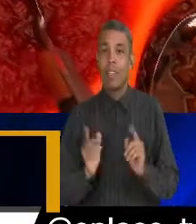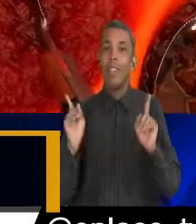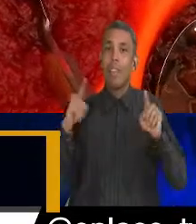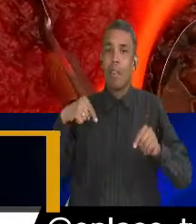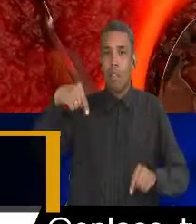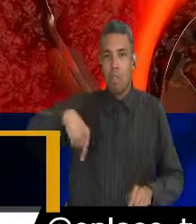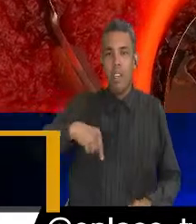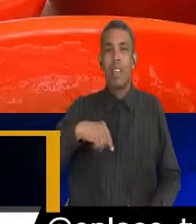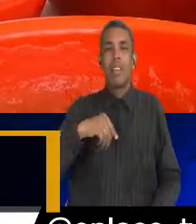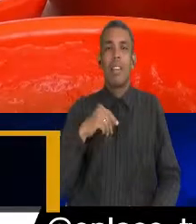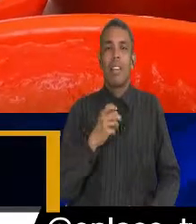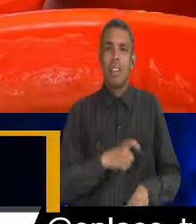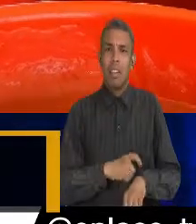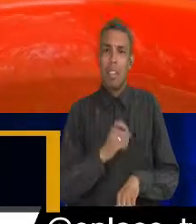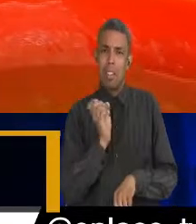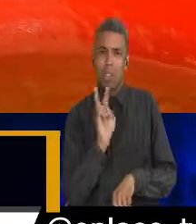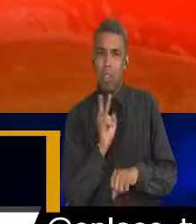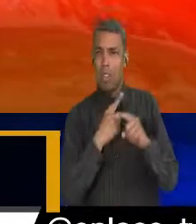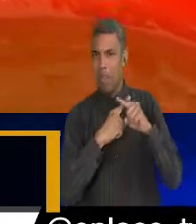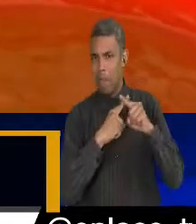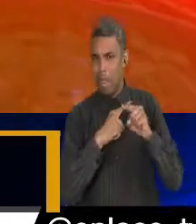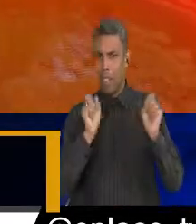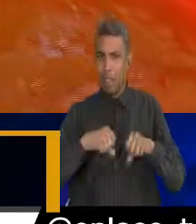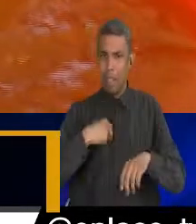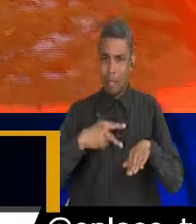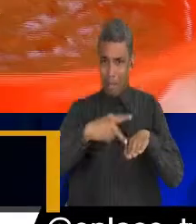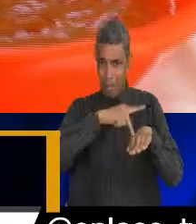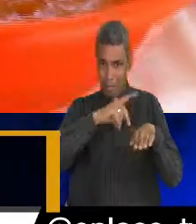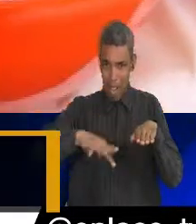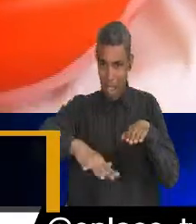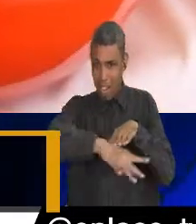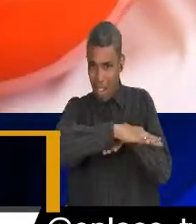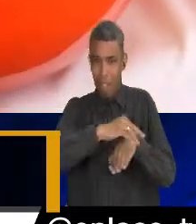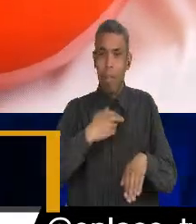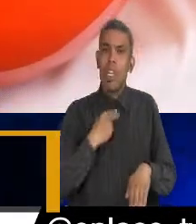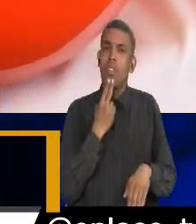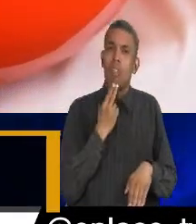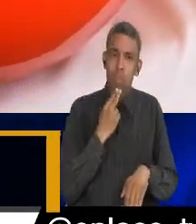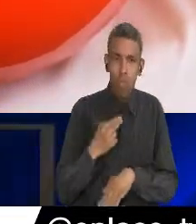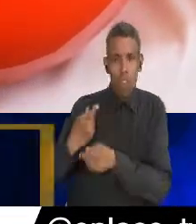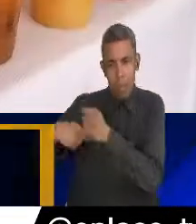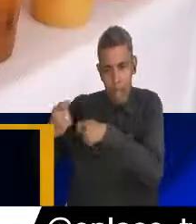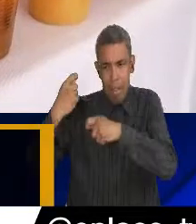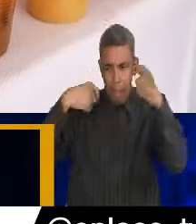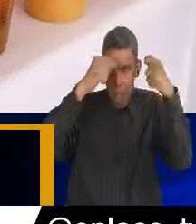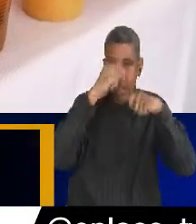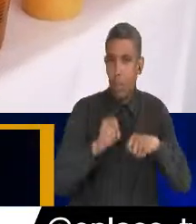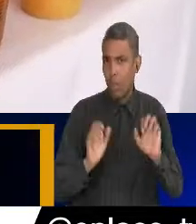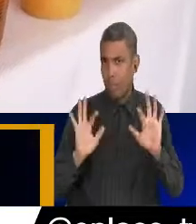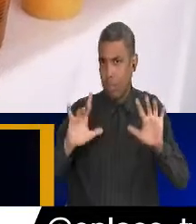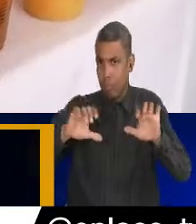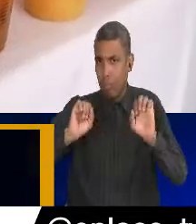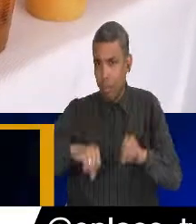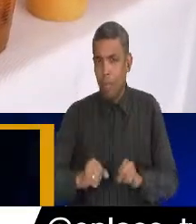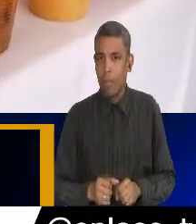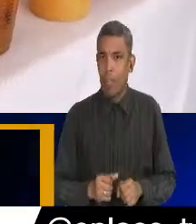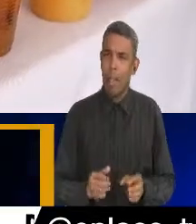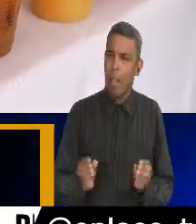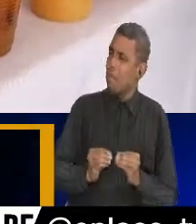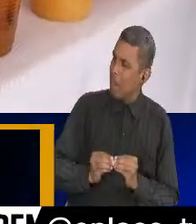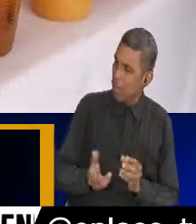allí. Invitamos a todos los barranqueños a que nos acompañen. Dentro de la agenda hay otras actividades gastronómicas, culturales, conciertos.